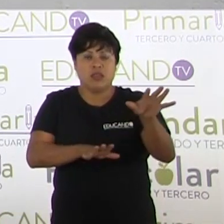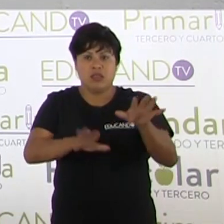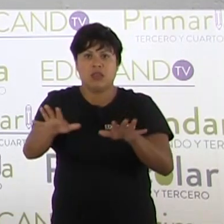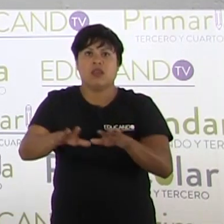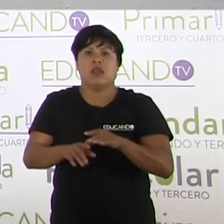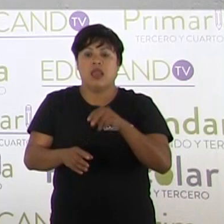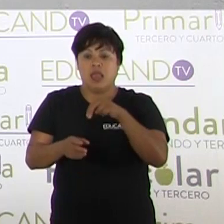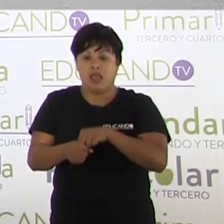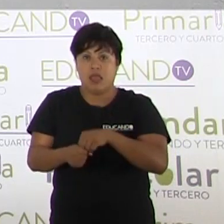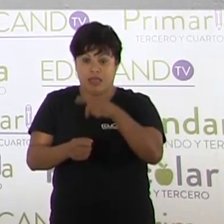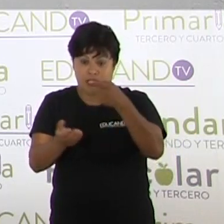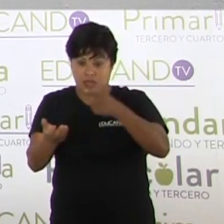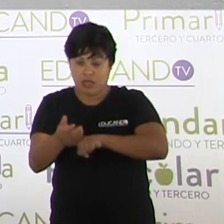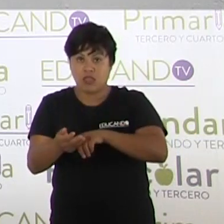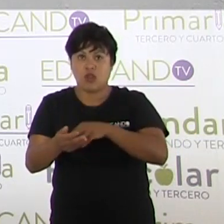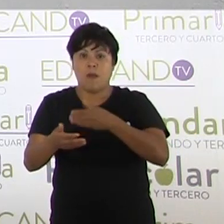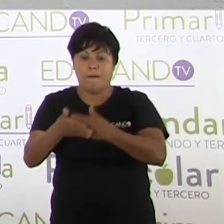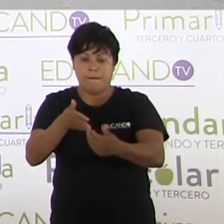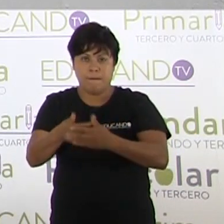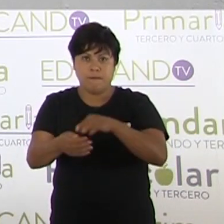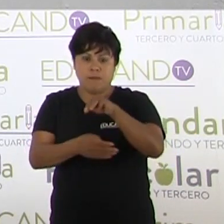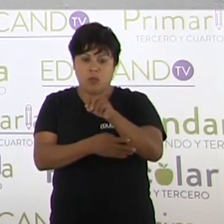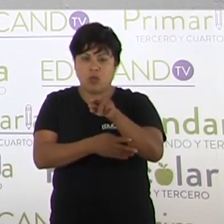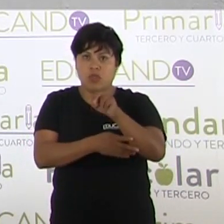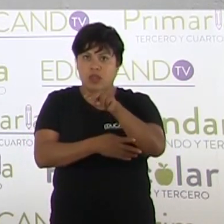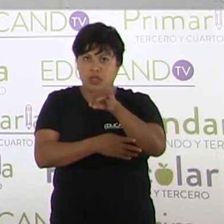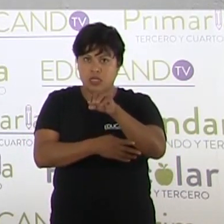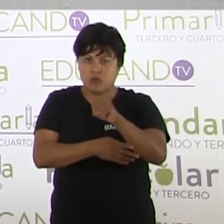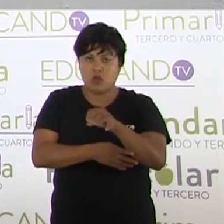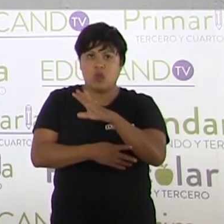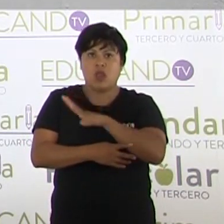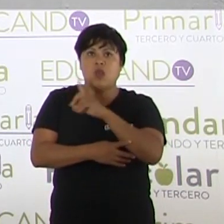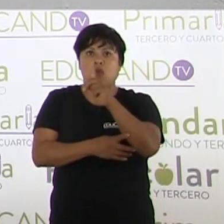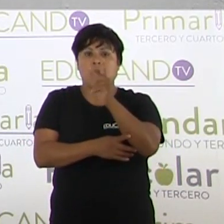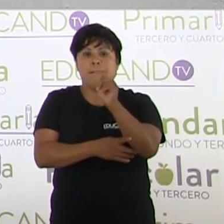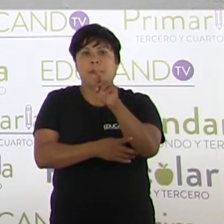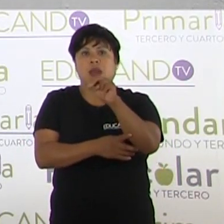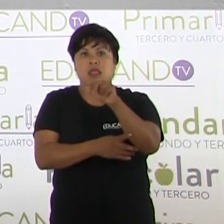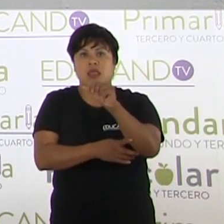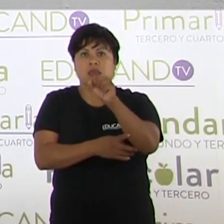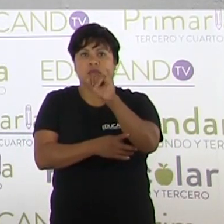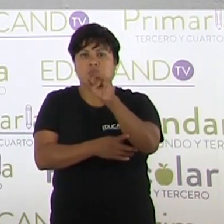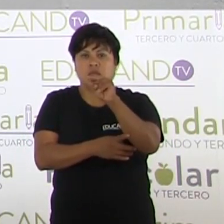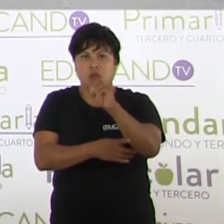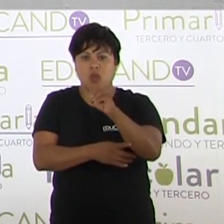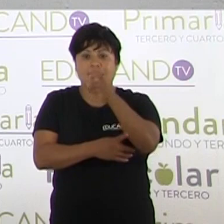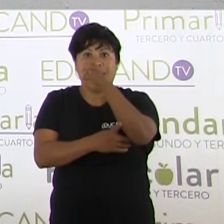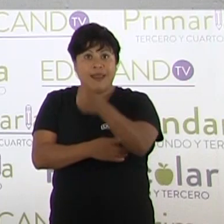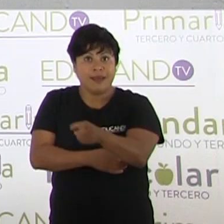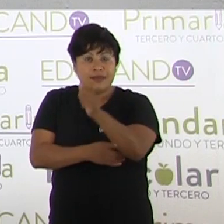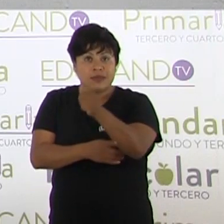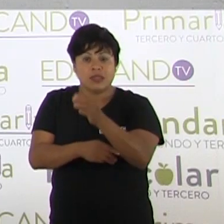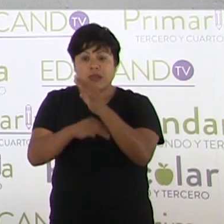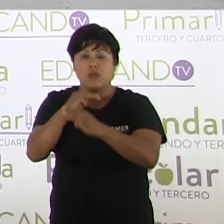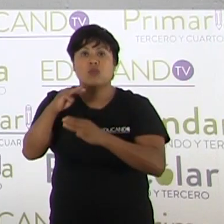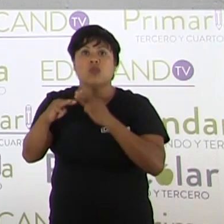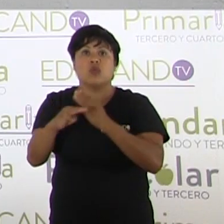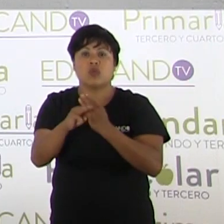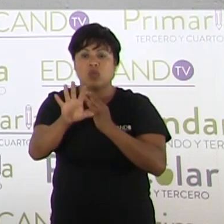del modernismo. Uno va a ser el modernismo parnasiano, que construye